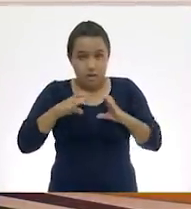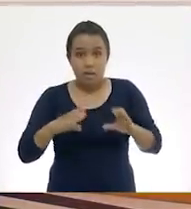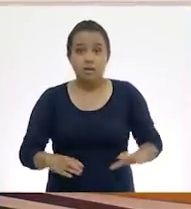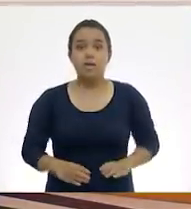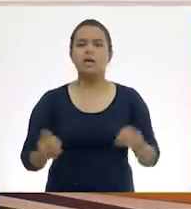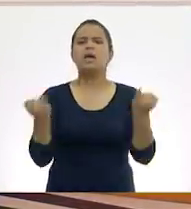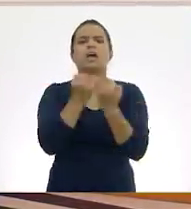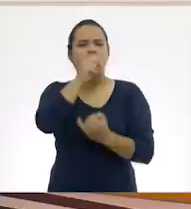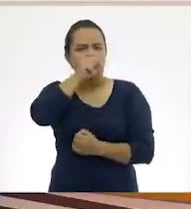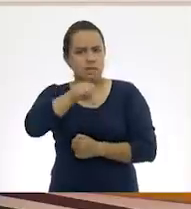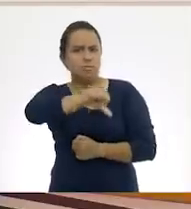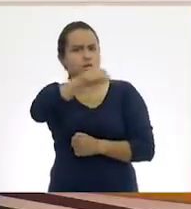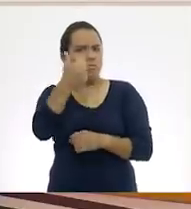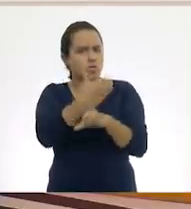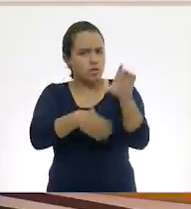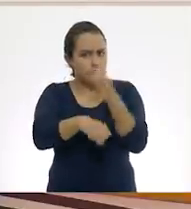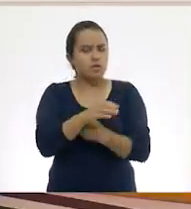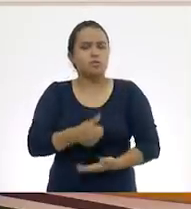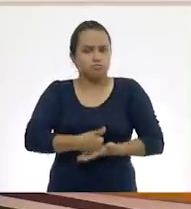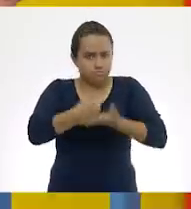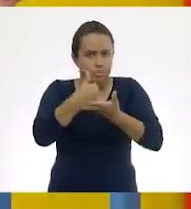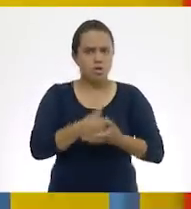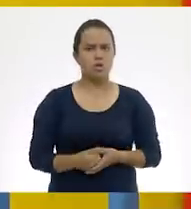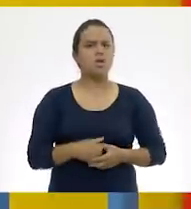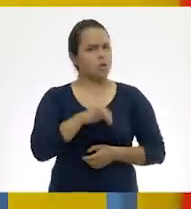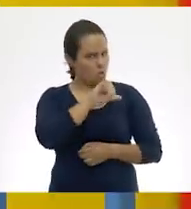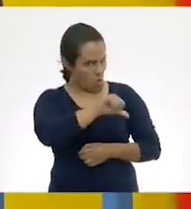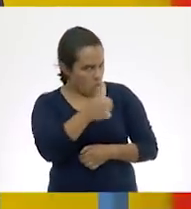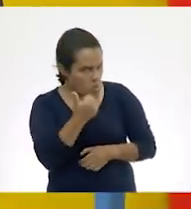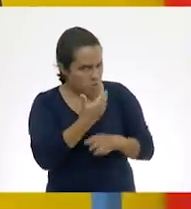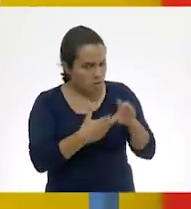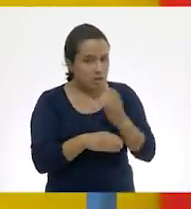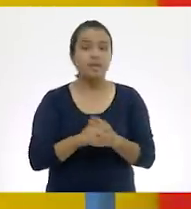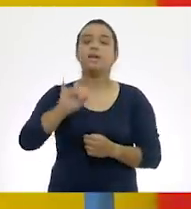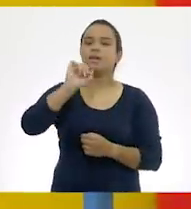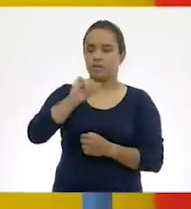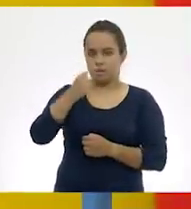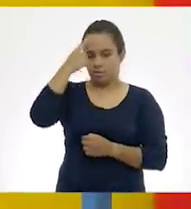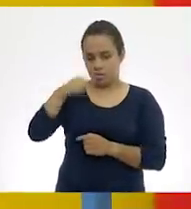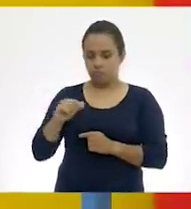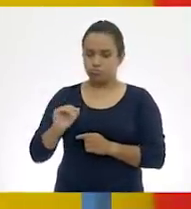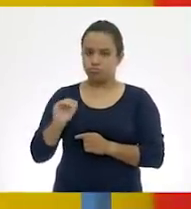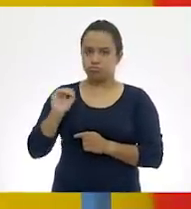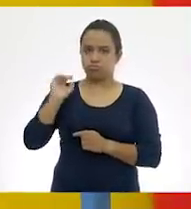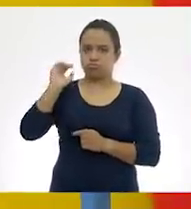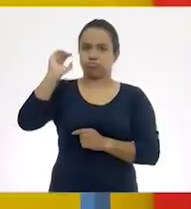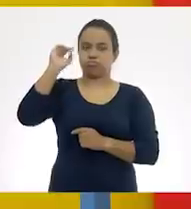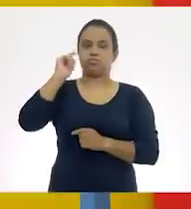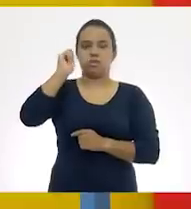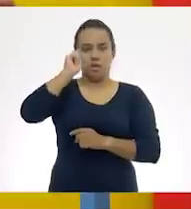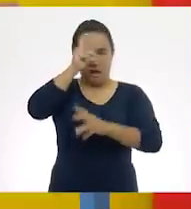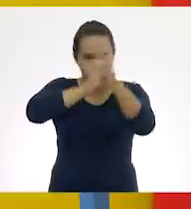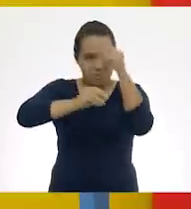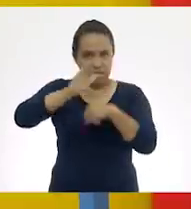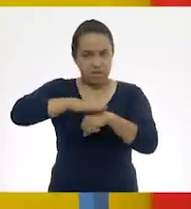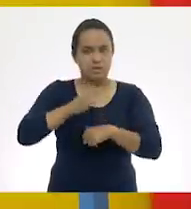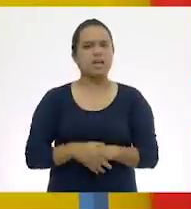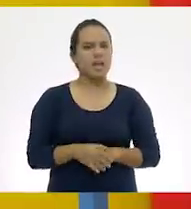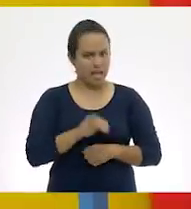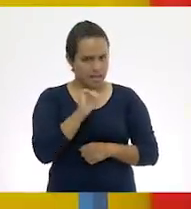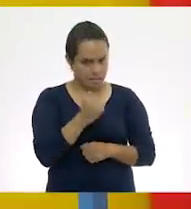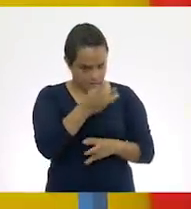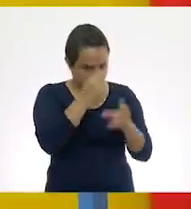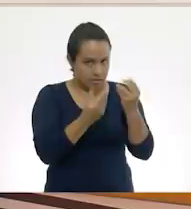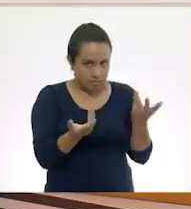ayuda en otros aspectos. En otros aspectos. Y en otras áreas de nuestro desarrollo. Muy bien, vamos a verlo